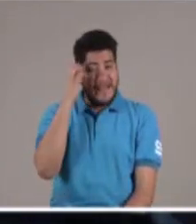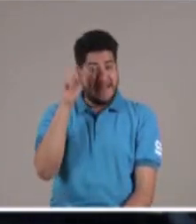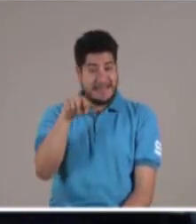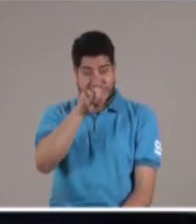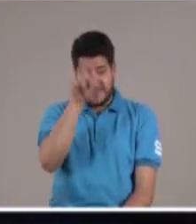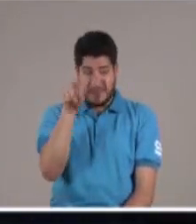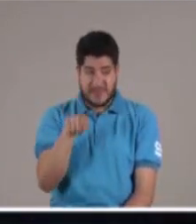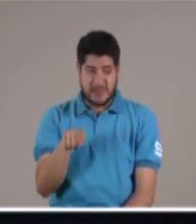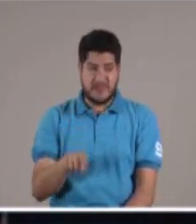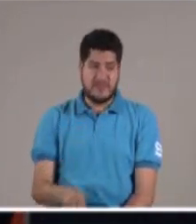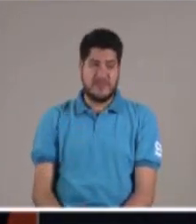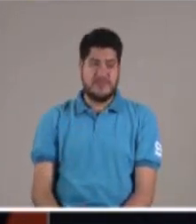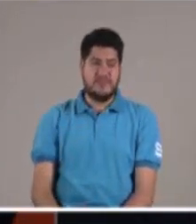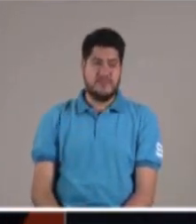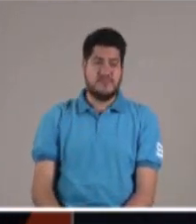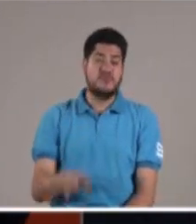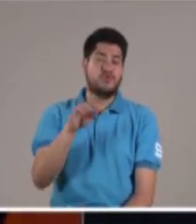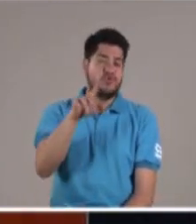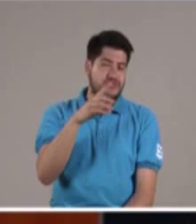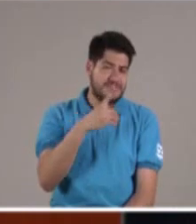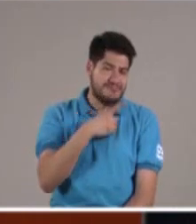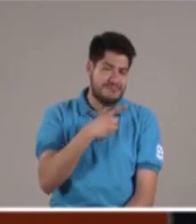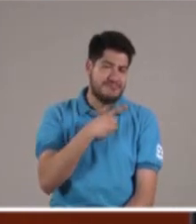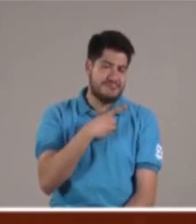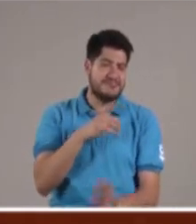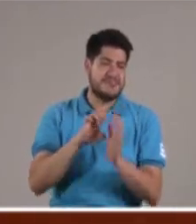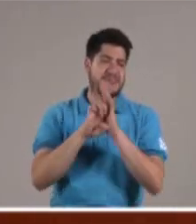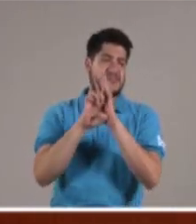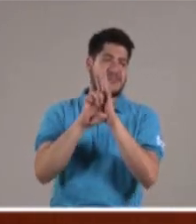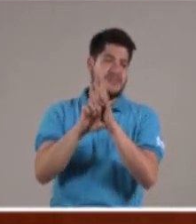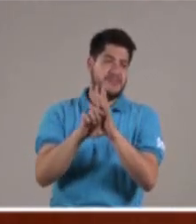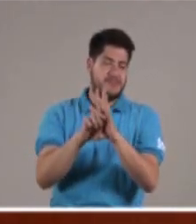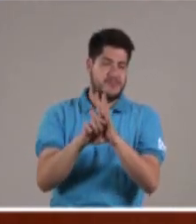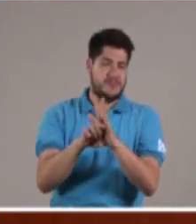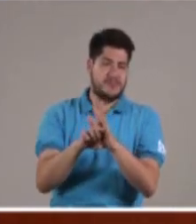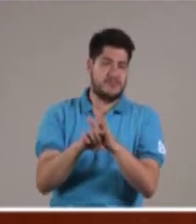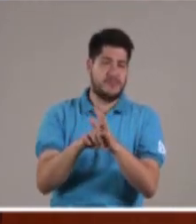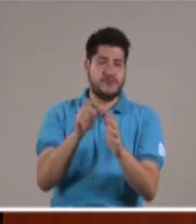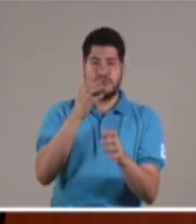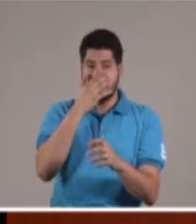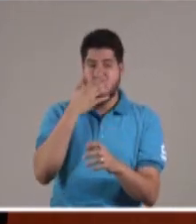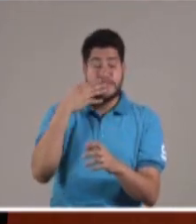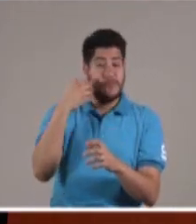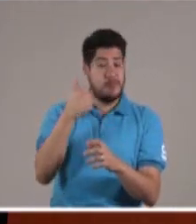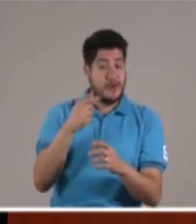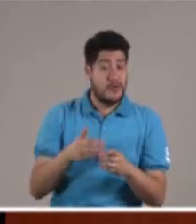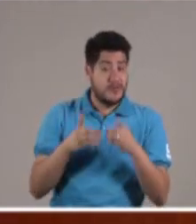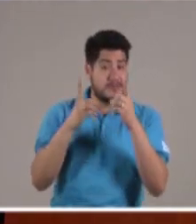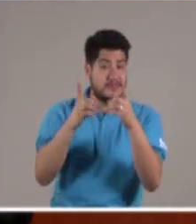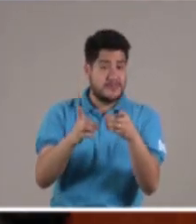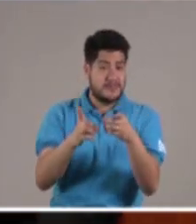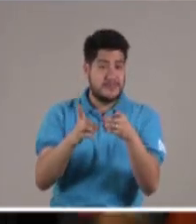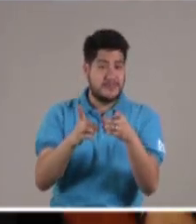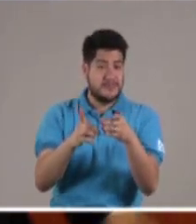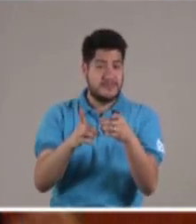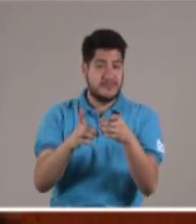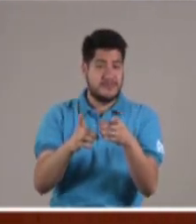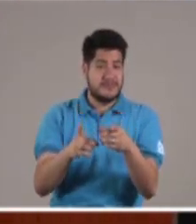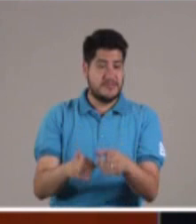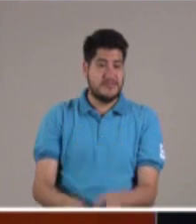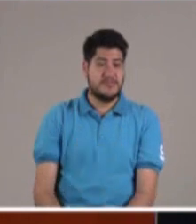le va a hacer desea usted por ejemplo los mejores dones no me